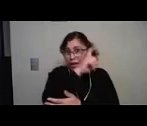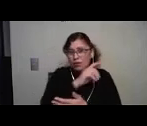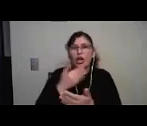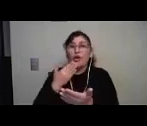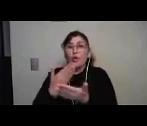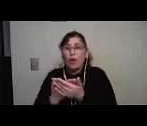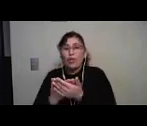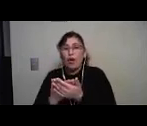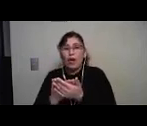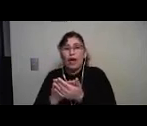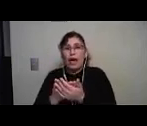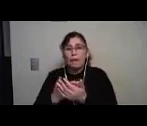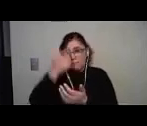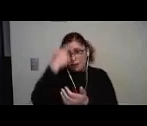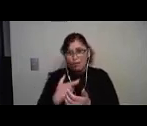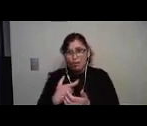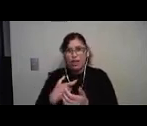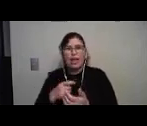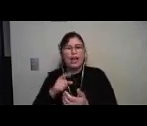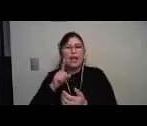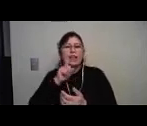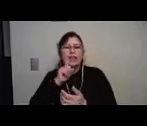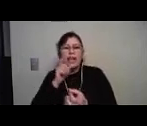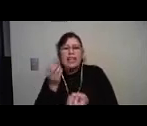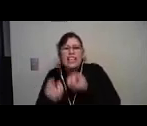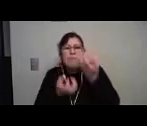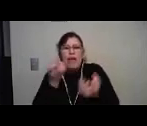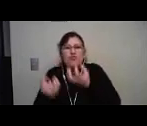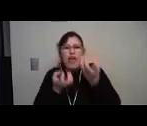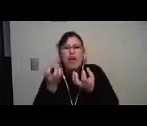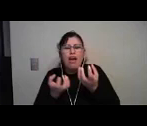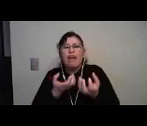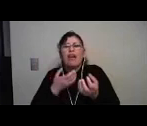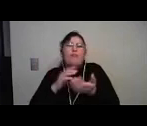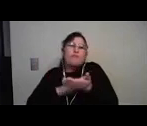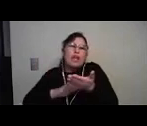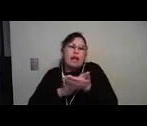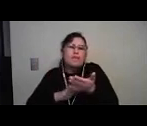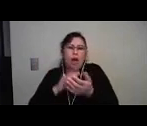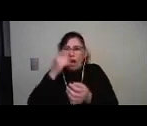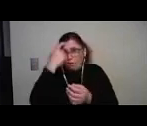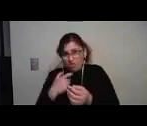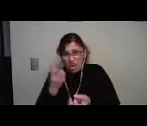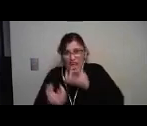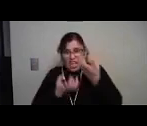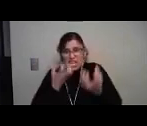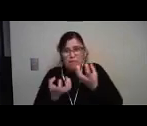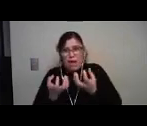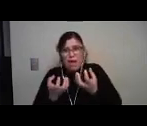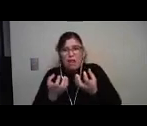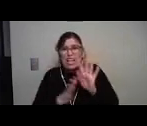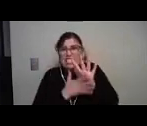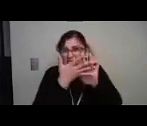sufrir quemaduras porque tiene alteraciones de la sensibilidad, ya entonces, Ah, ya. alguien que no sienta se puede pasar a quemar y no va a